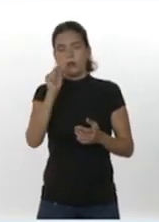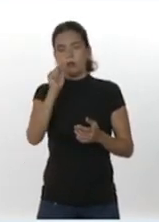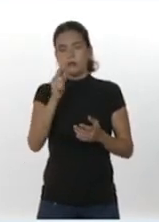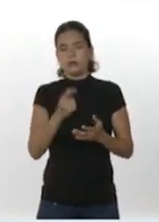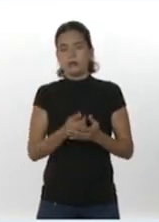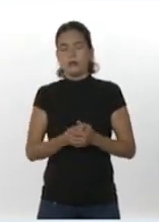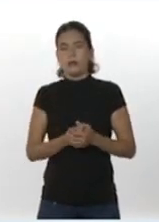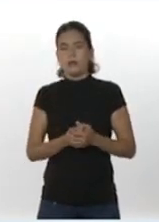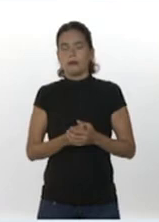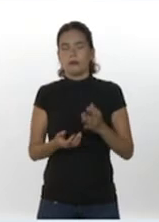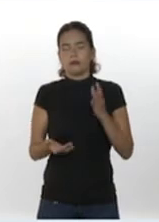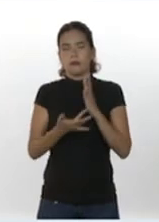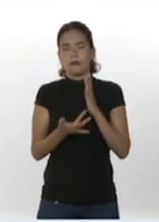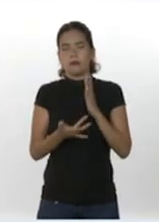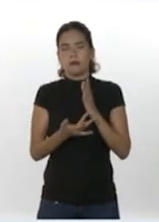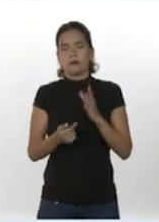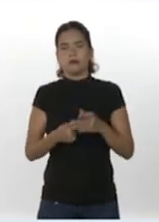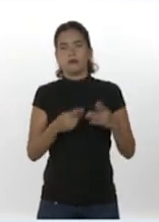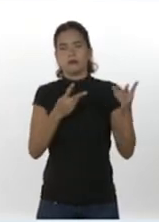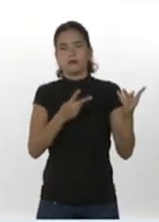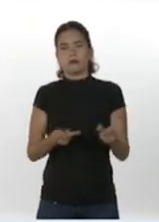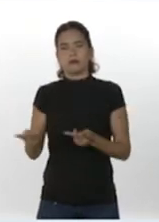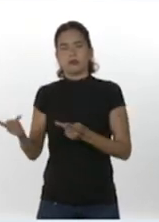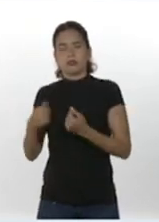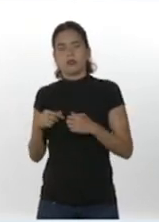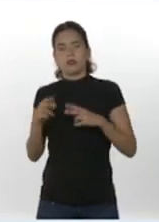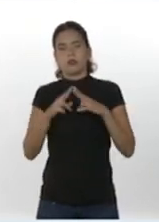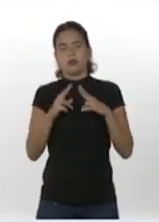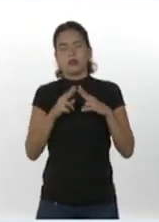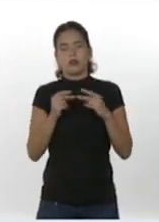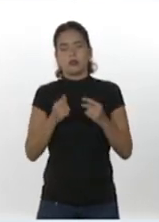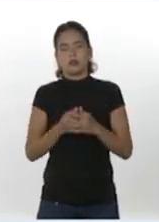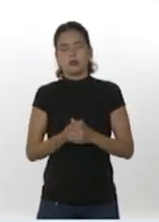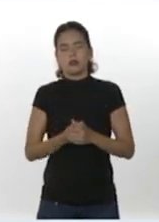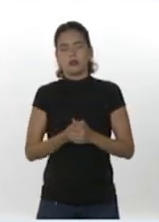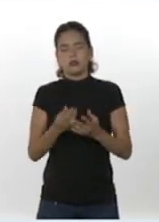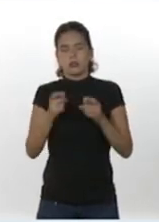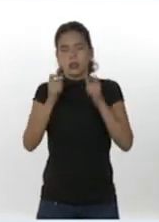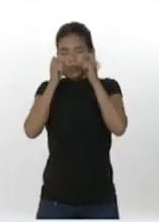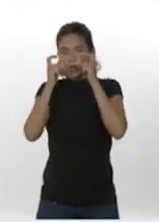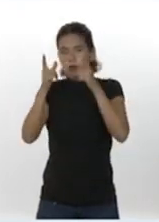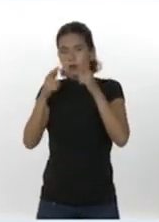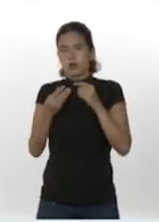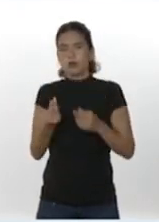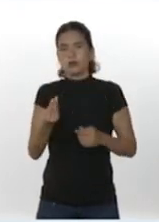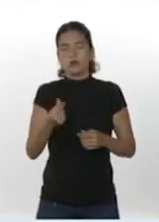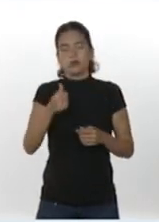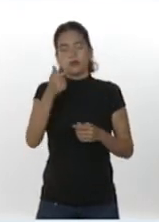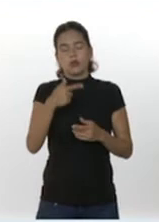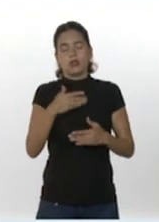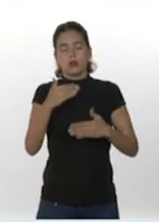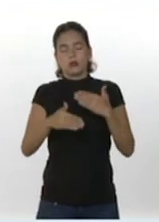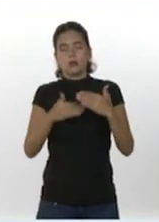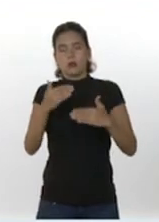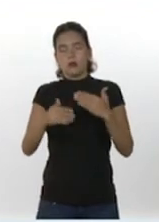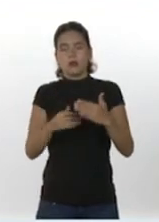a la revolución tecnológica les invito a conocer y a descubrir mucho más de lo que hemos